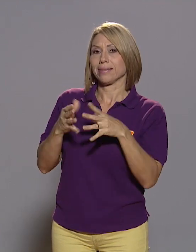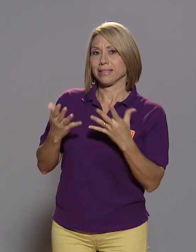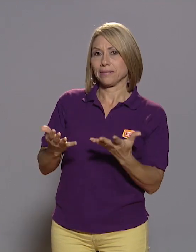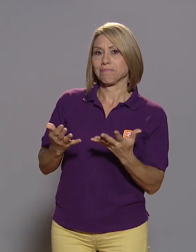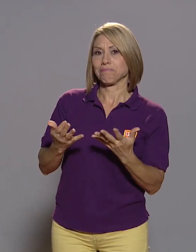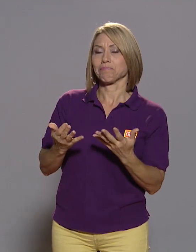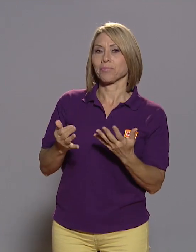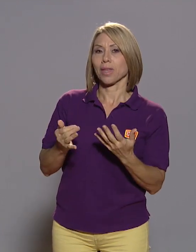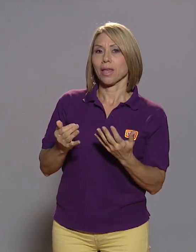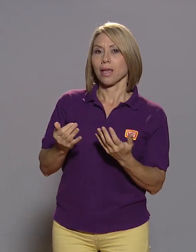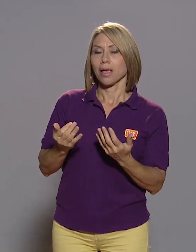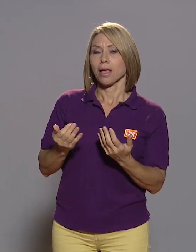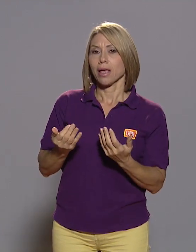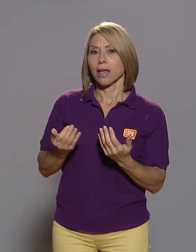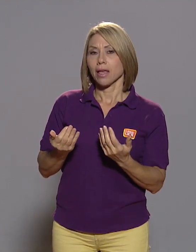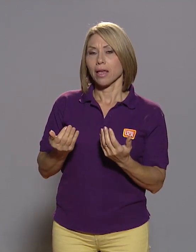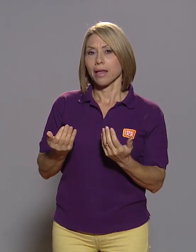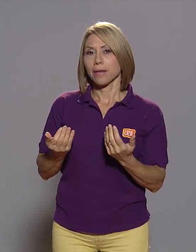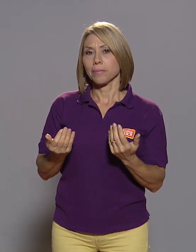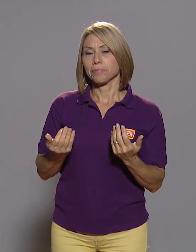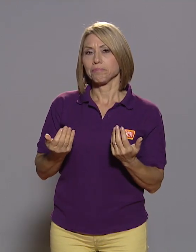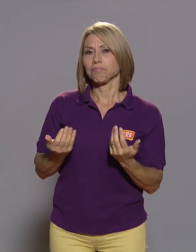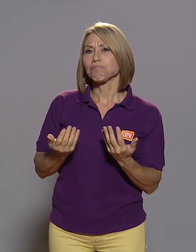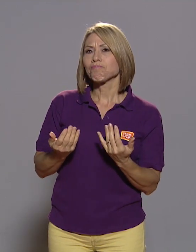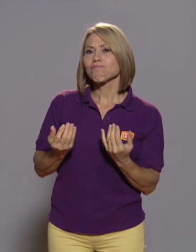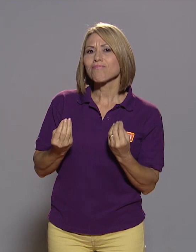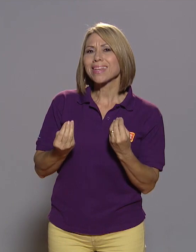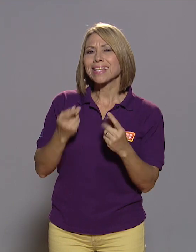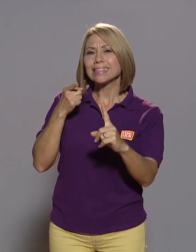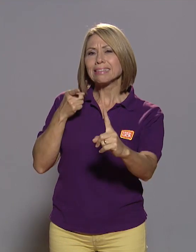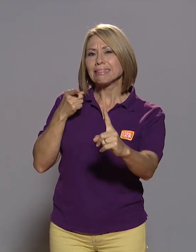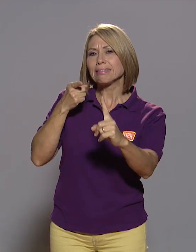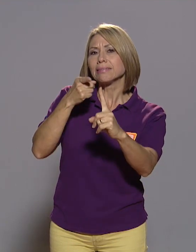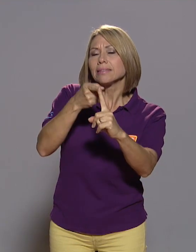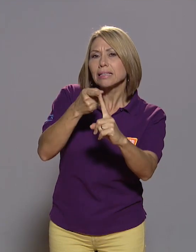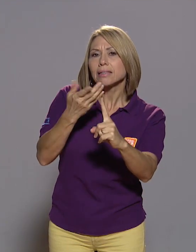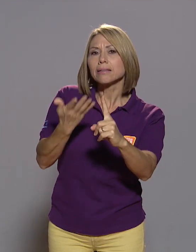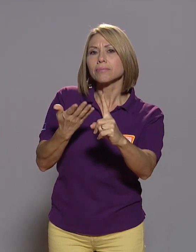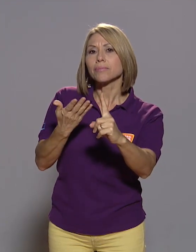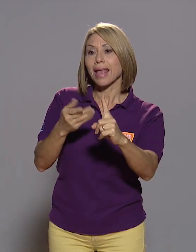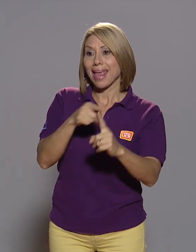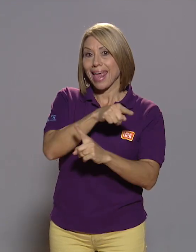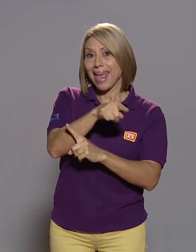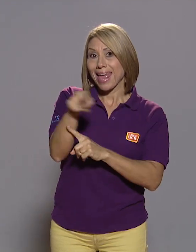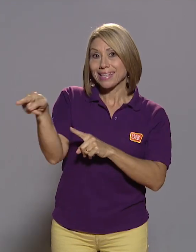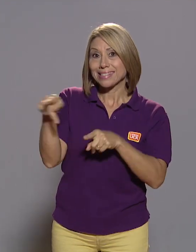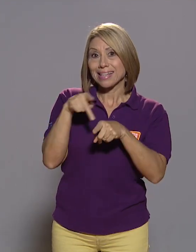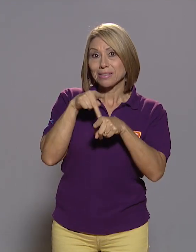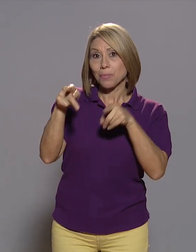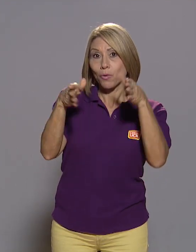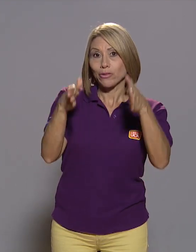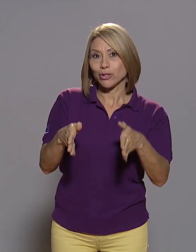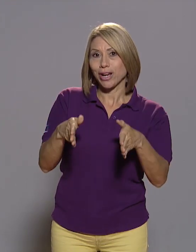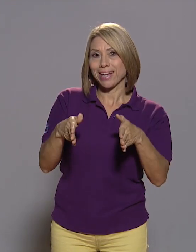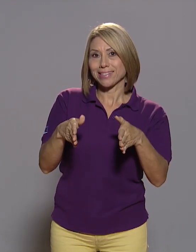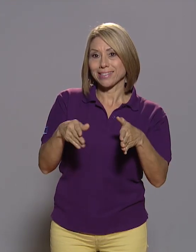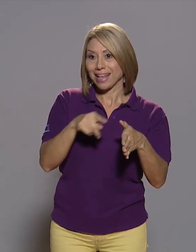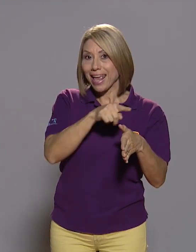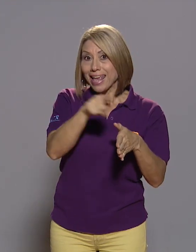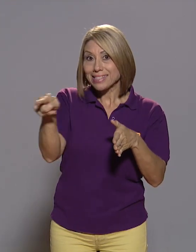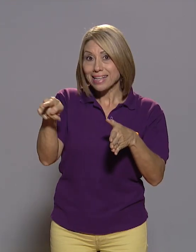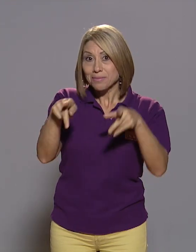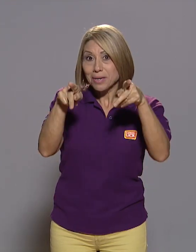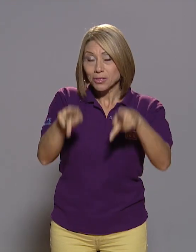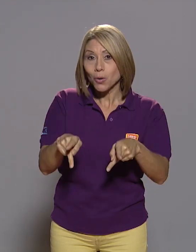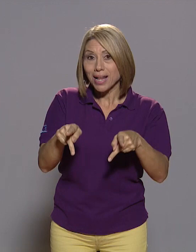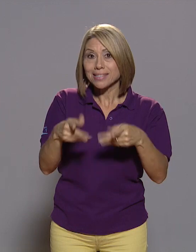ratito en el inicio de la entrevista, la idea es que estos profesionales, o bueno, estas personas que tienen esta preparación